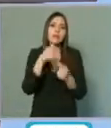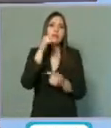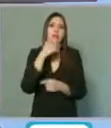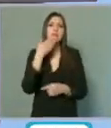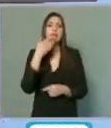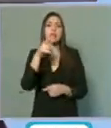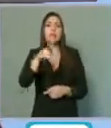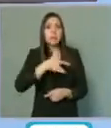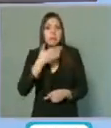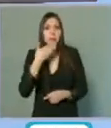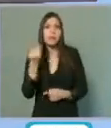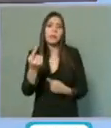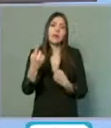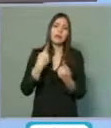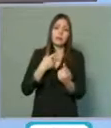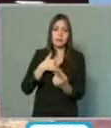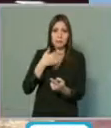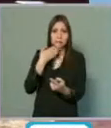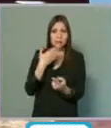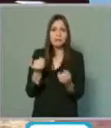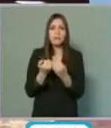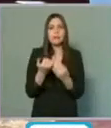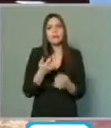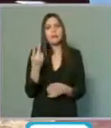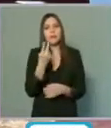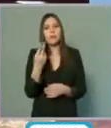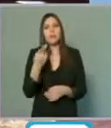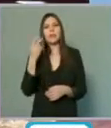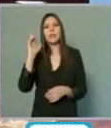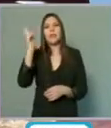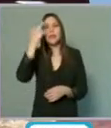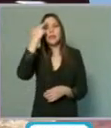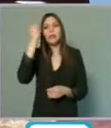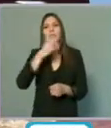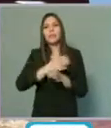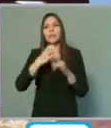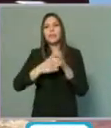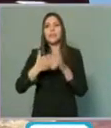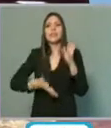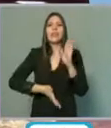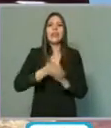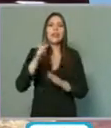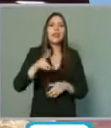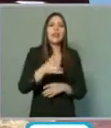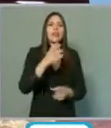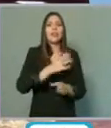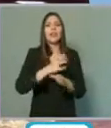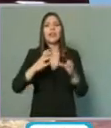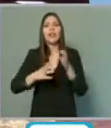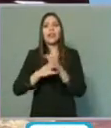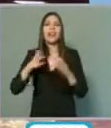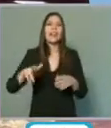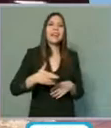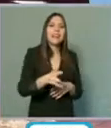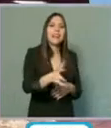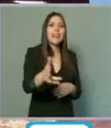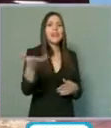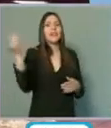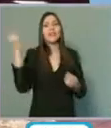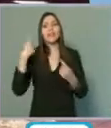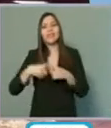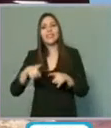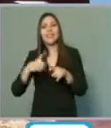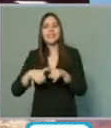Nos hablan de los recuerdos de cuando fueron por primera vez al río y pasaron cosas, ya saben. Ay, en el río. Sí, en el río.